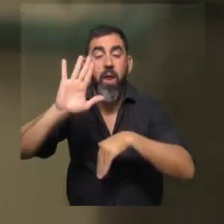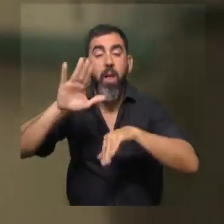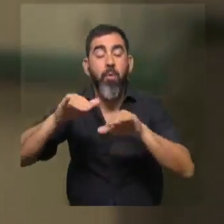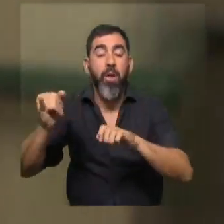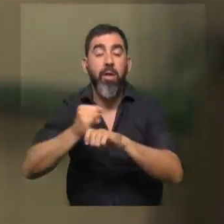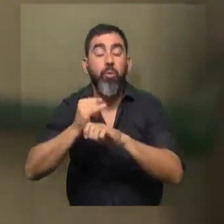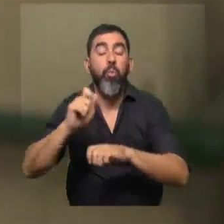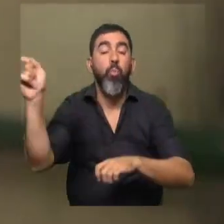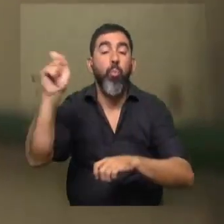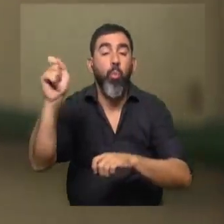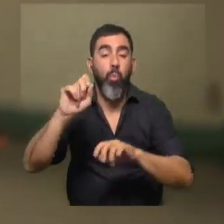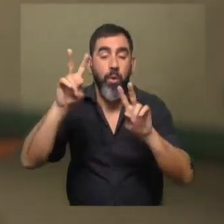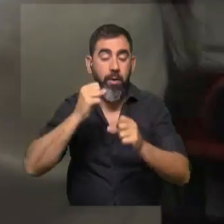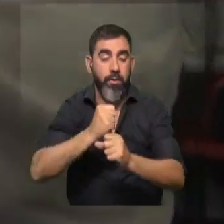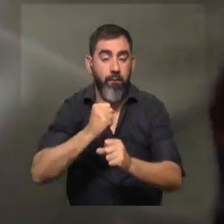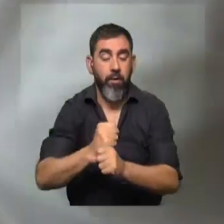instituciones públicas.